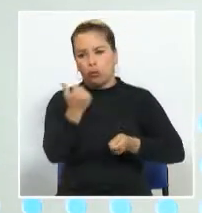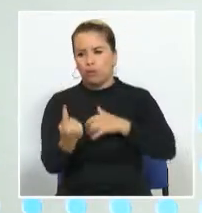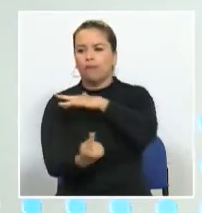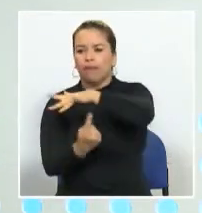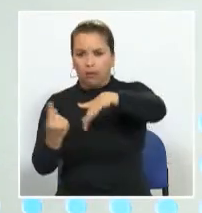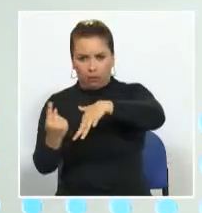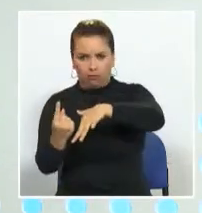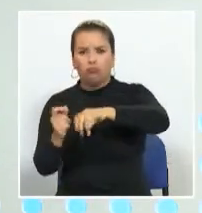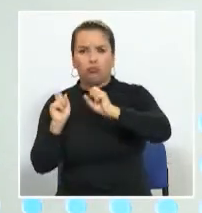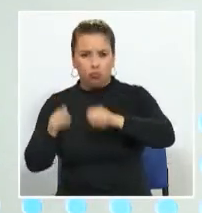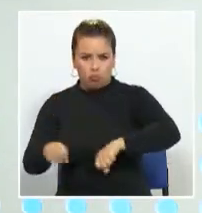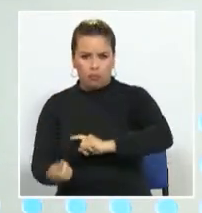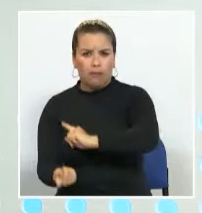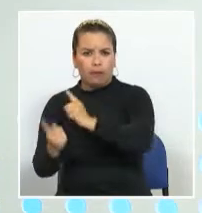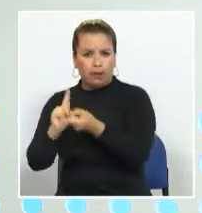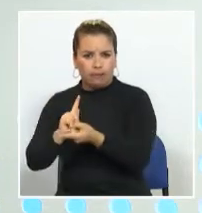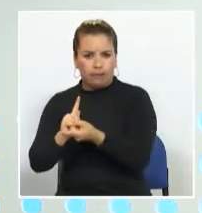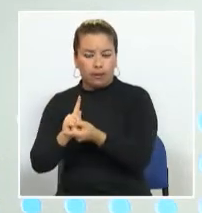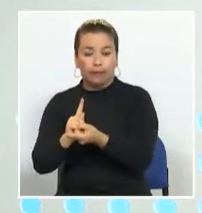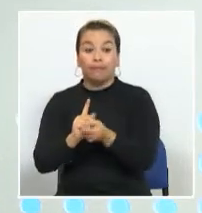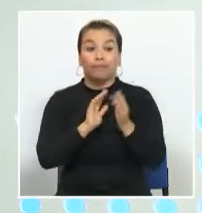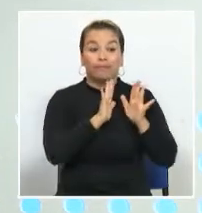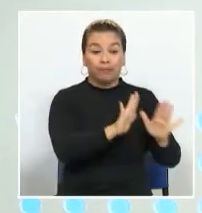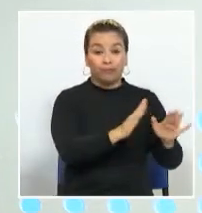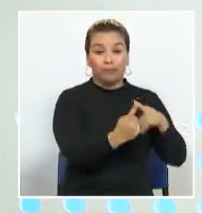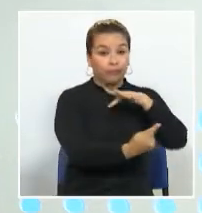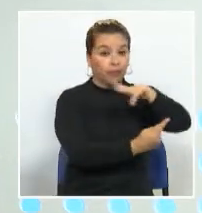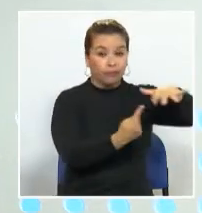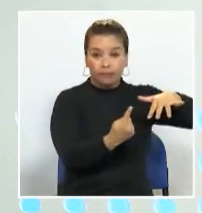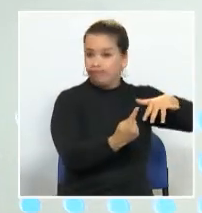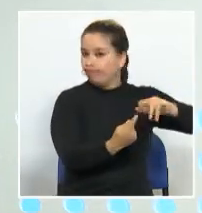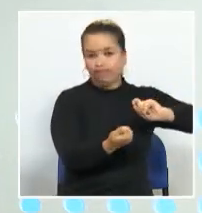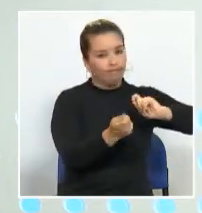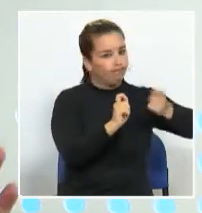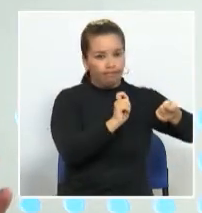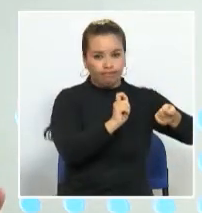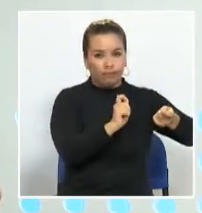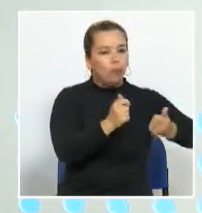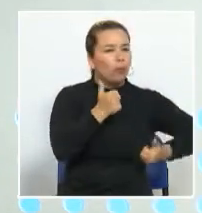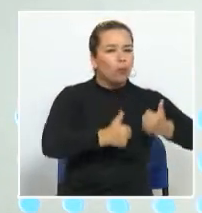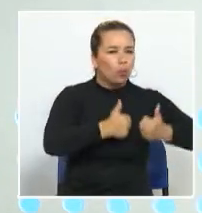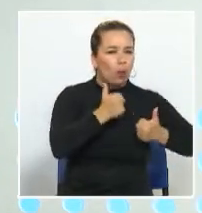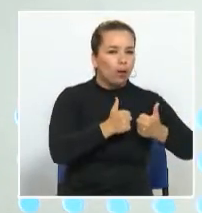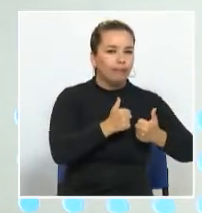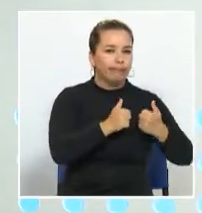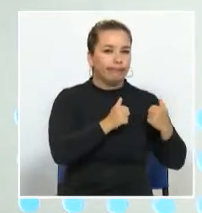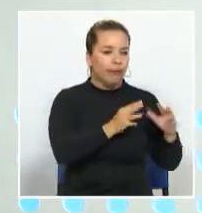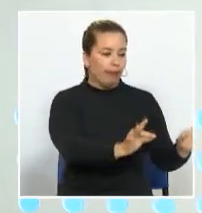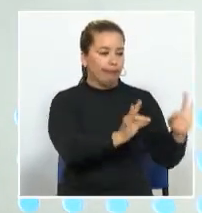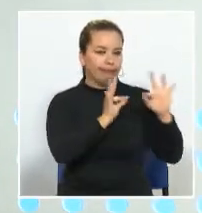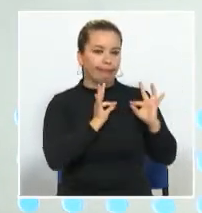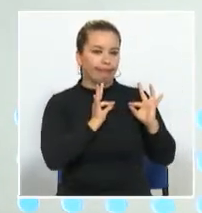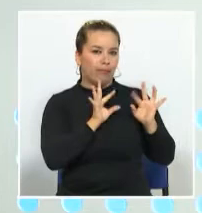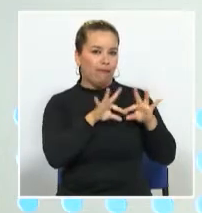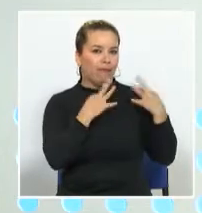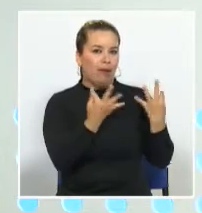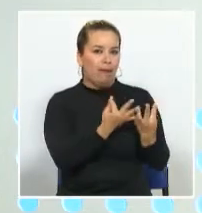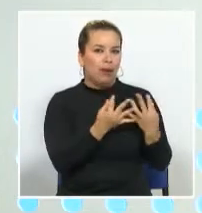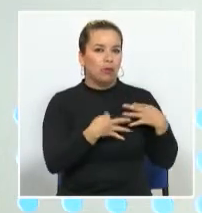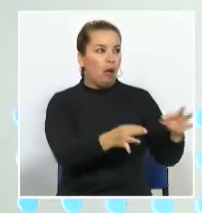modificables. Dentro de los factores de riesgo no modificables está, primero, la herencia. Yo no tengo cómo